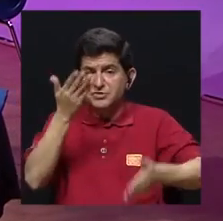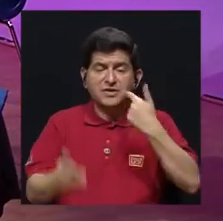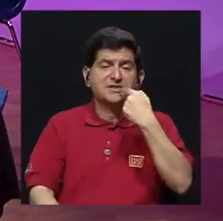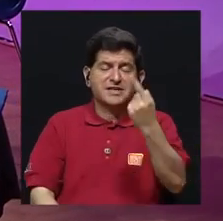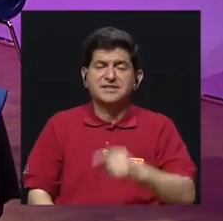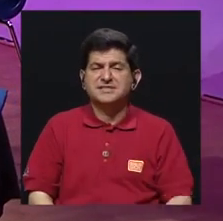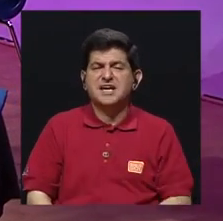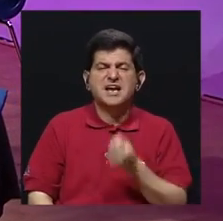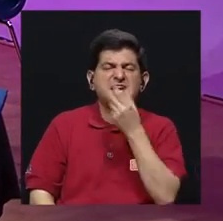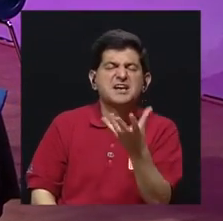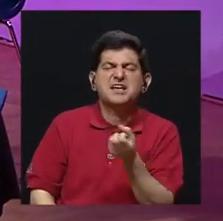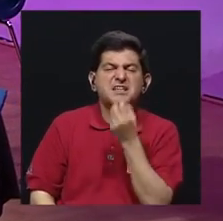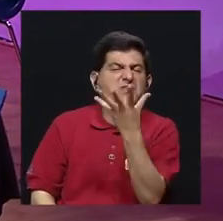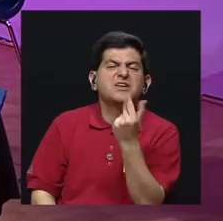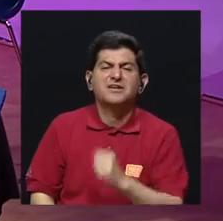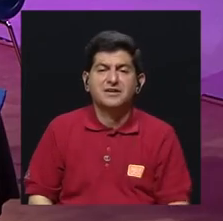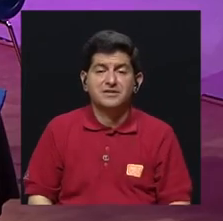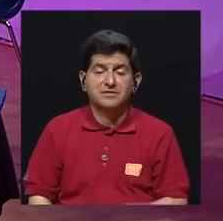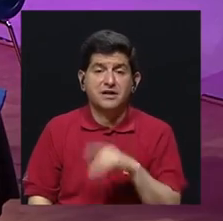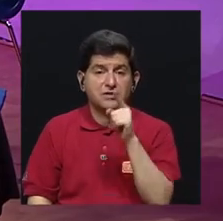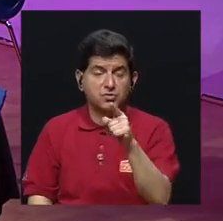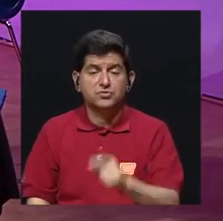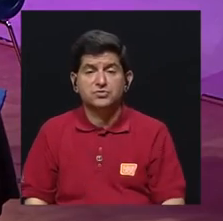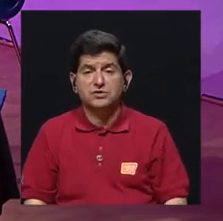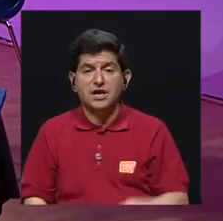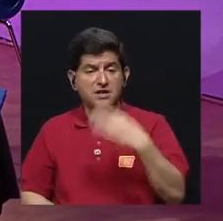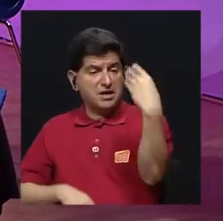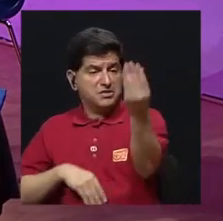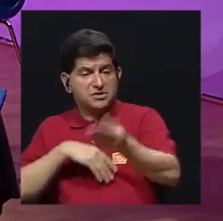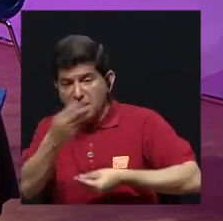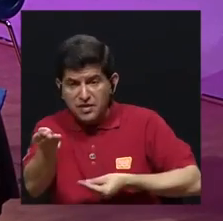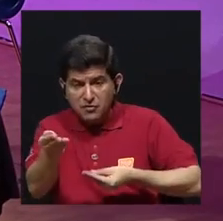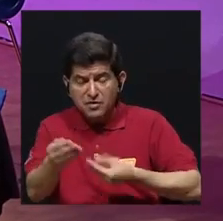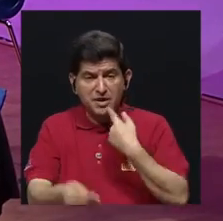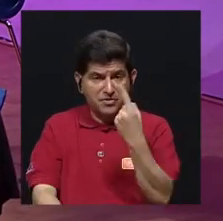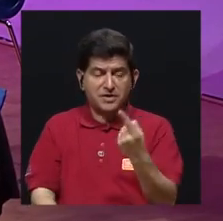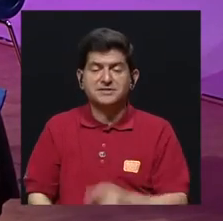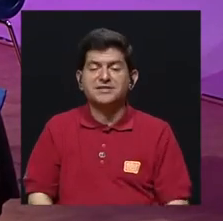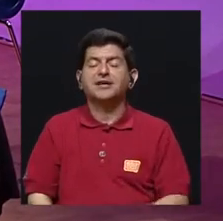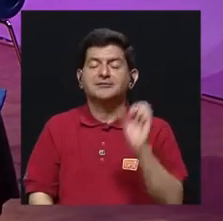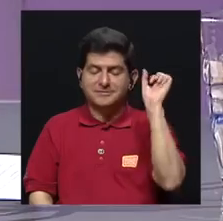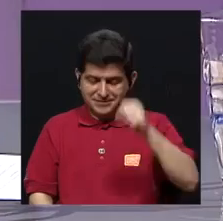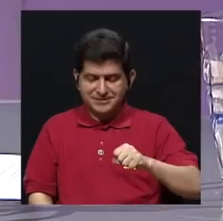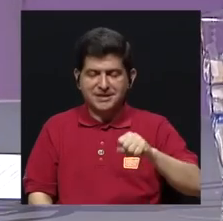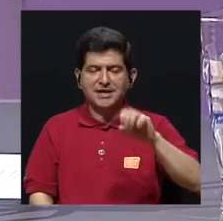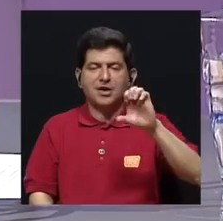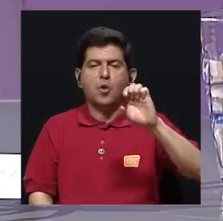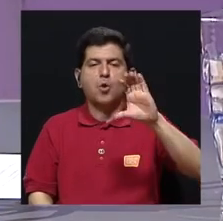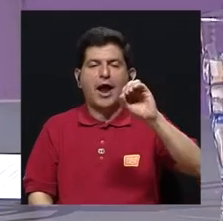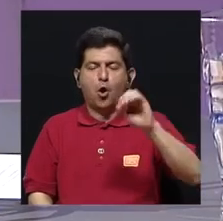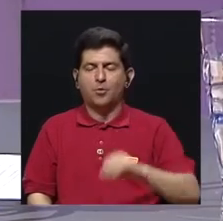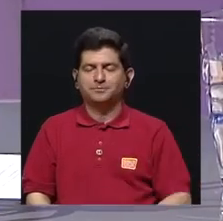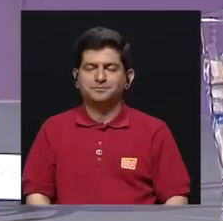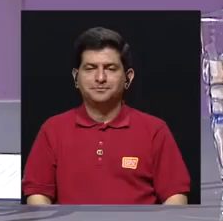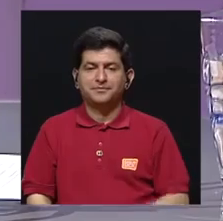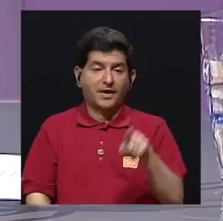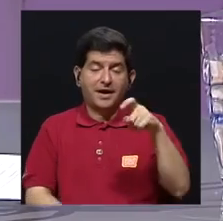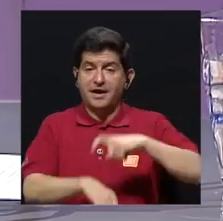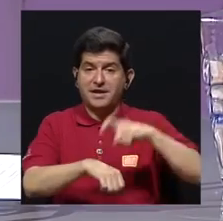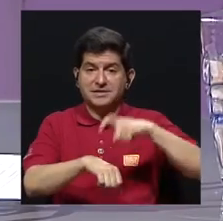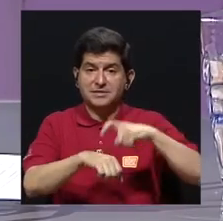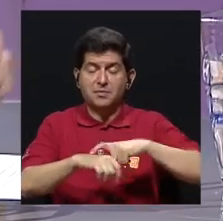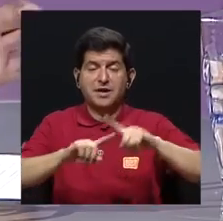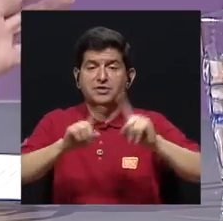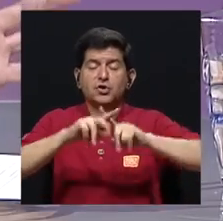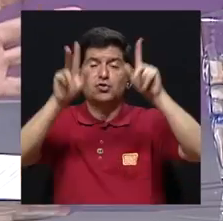les iba gritando frases y todo, y ustedes les devolvían, digamos, lo que les decían. En eco. Entonces, en ese momento éramos un montón